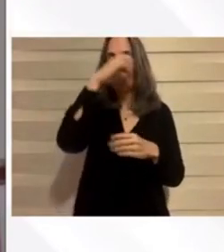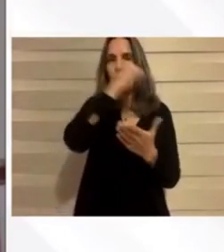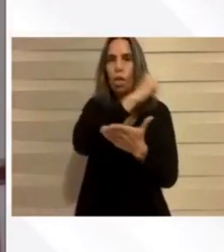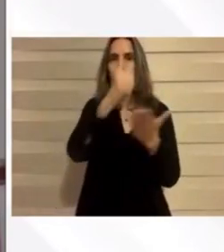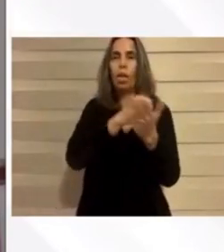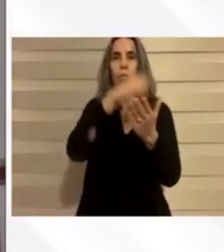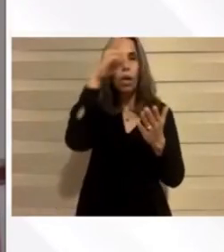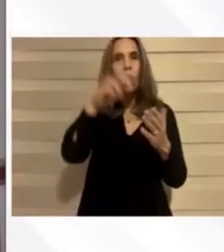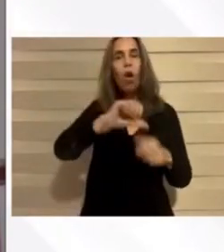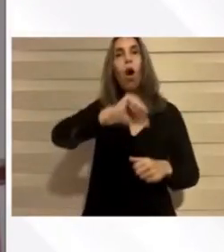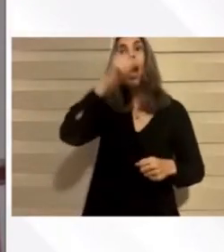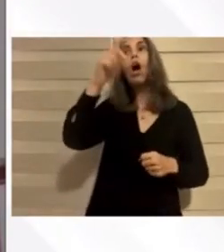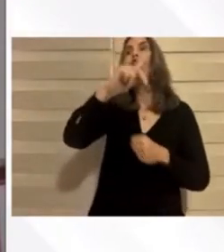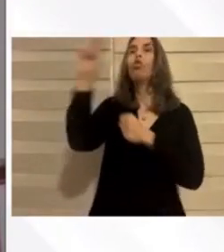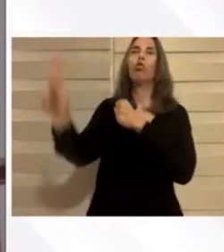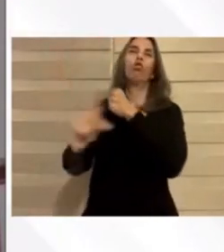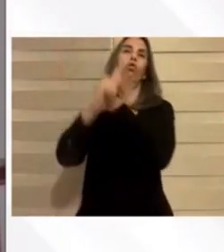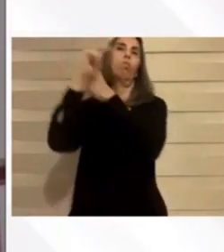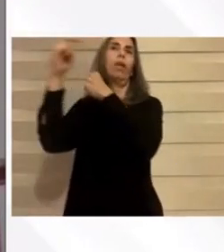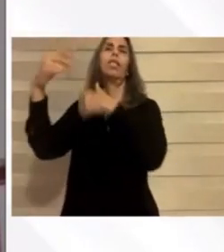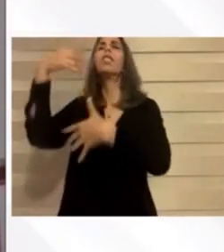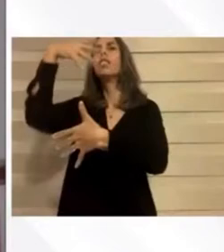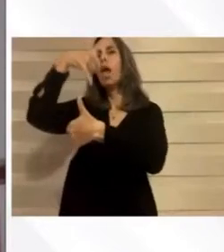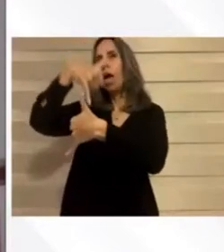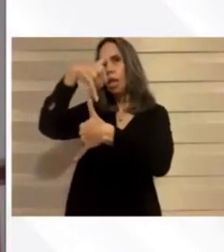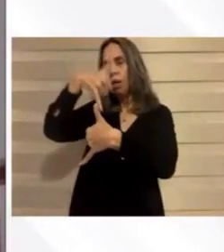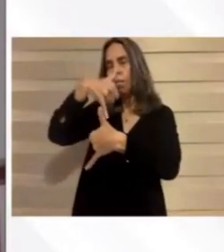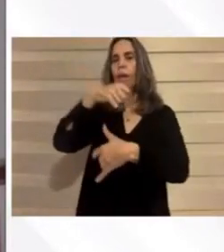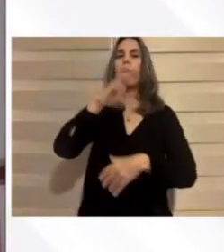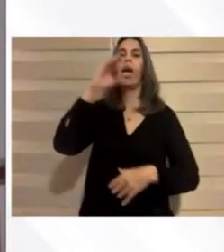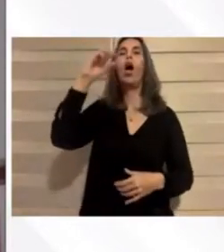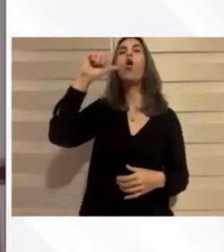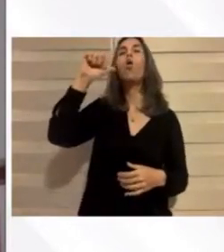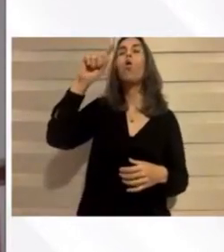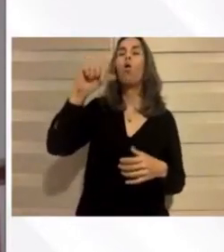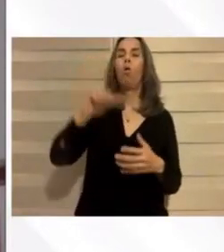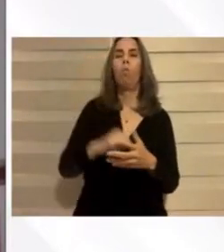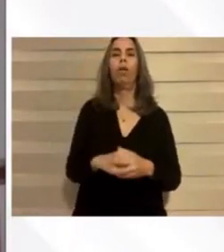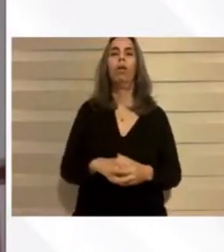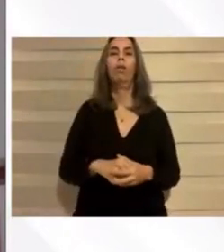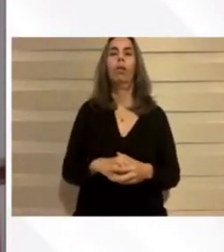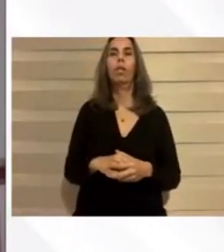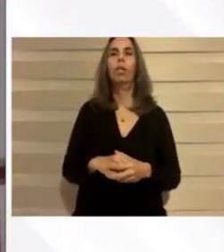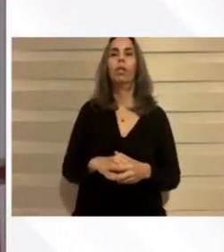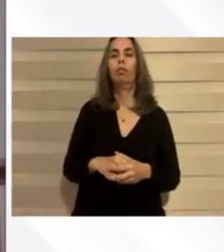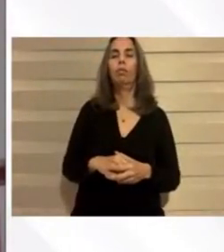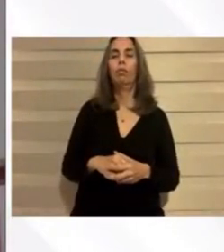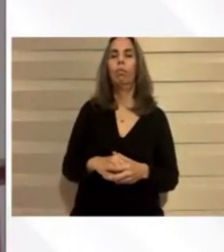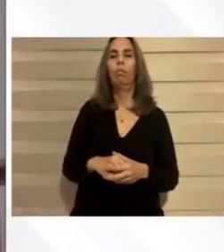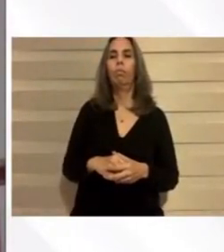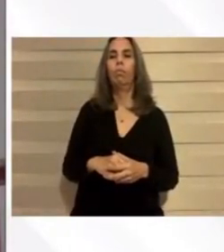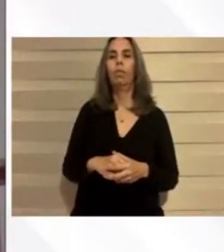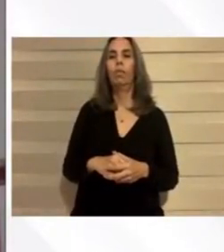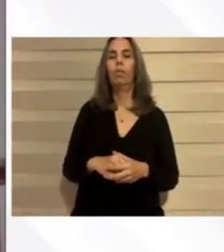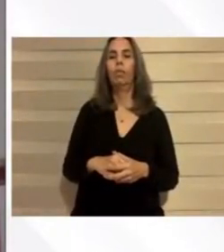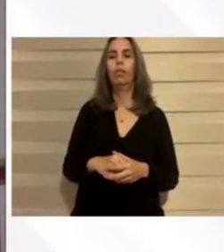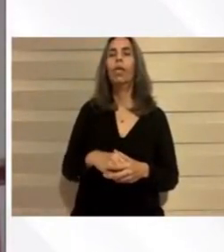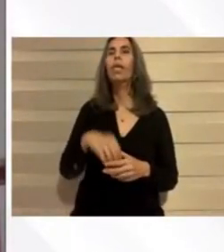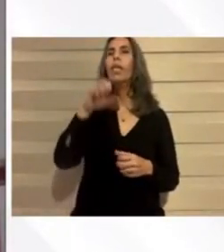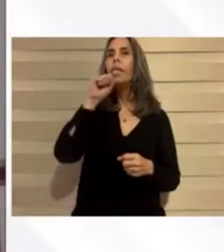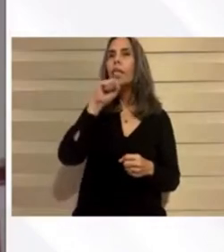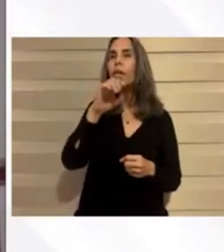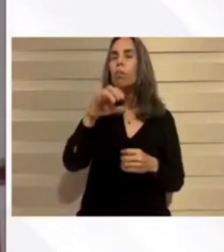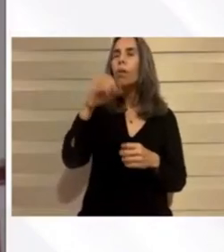países, primero de América Latina, posiblemente Colombia, y estamos en discusiones de si lo llevamos a regiones tan lejanas